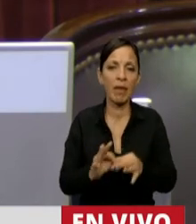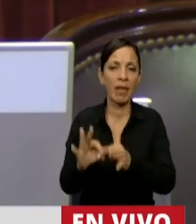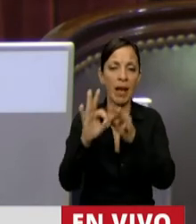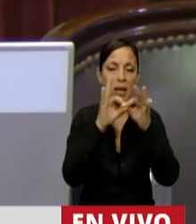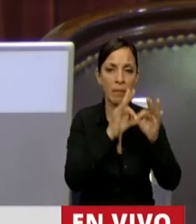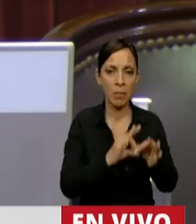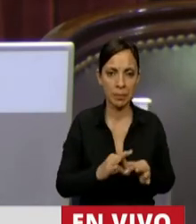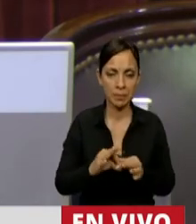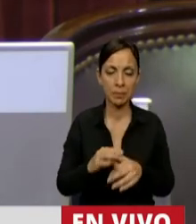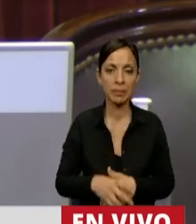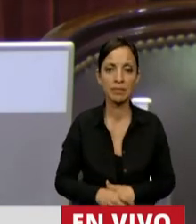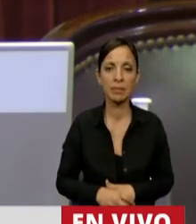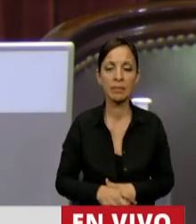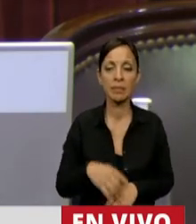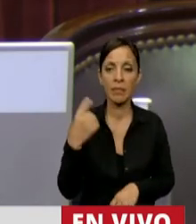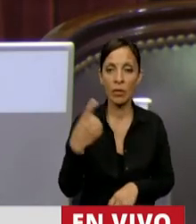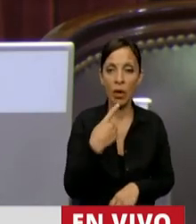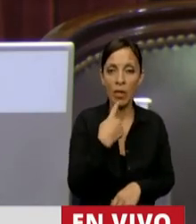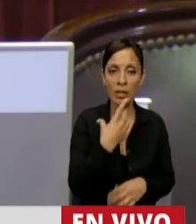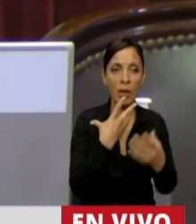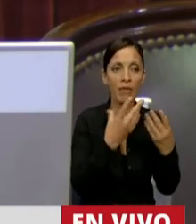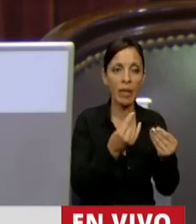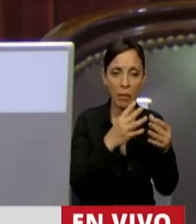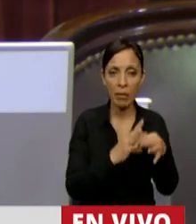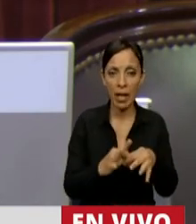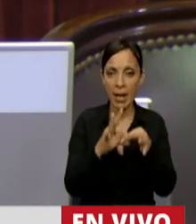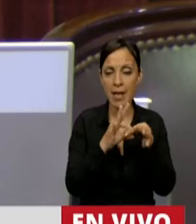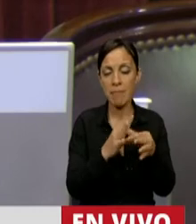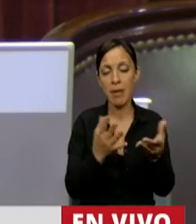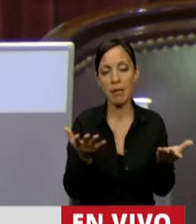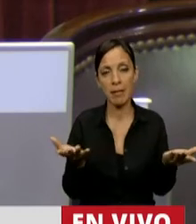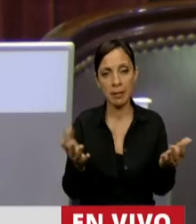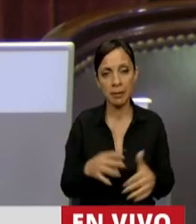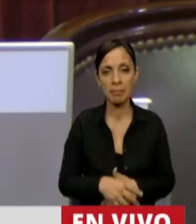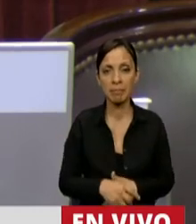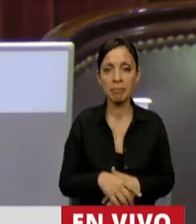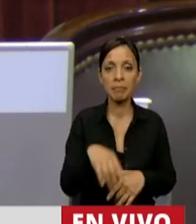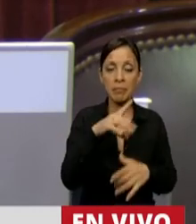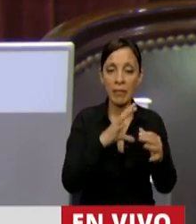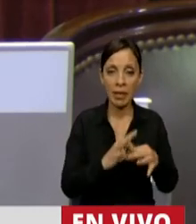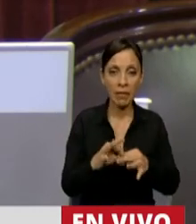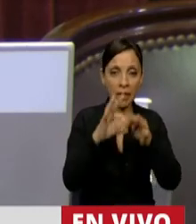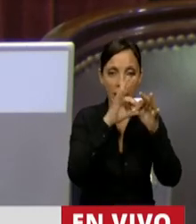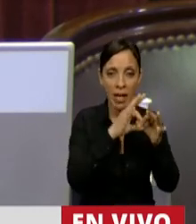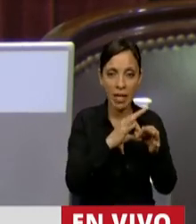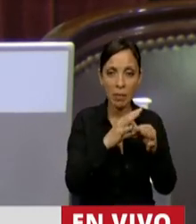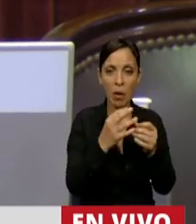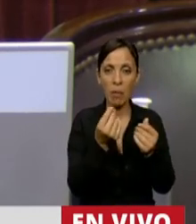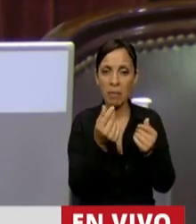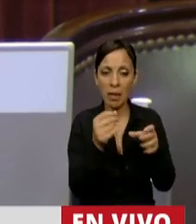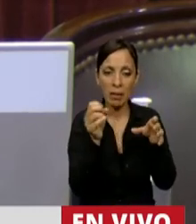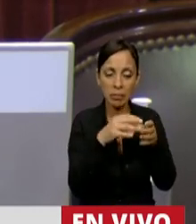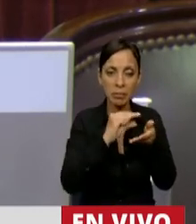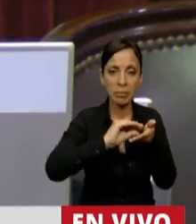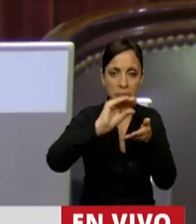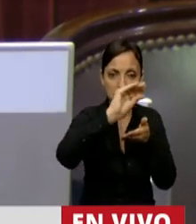que todos decimos defender. Ese federalismo fiscal se defiende con los